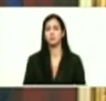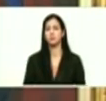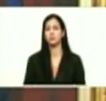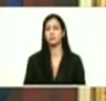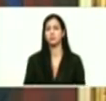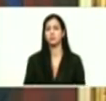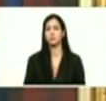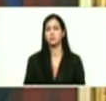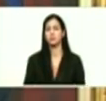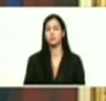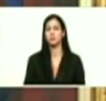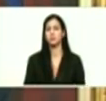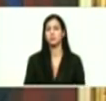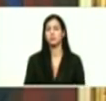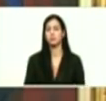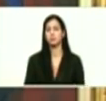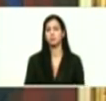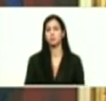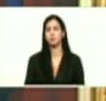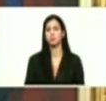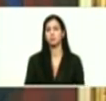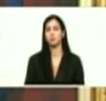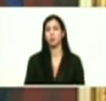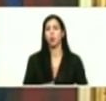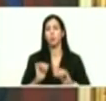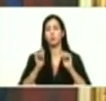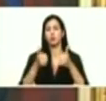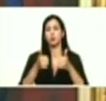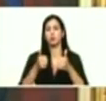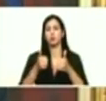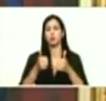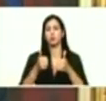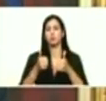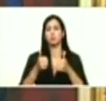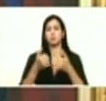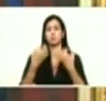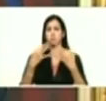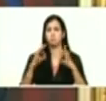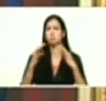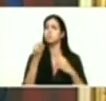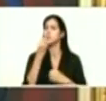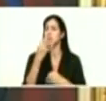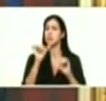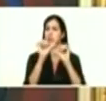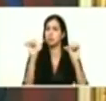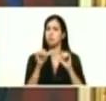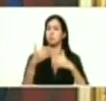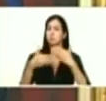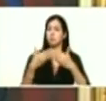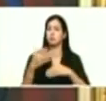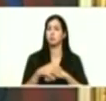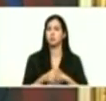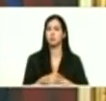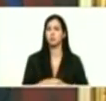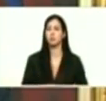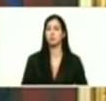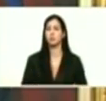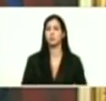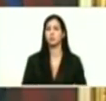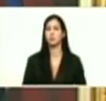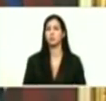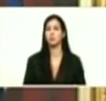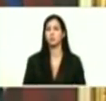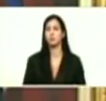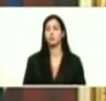y en general comenzó a funcionar bastante bien y hacia el sistema de subasta fue derivando